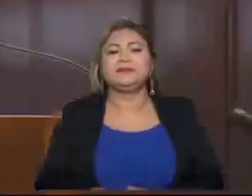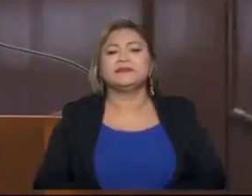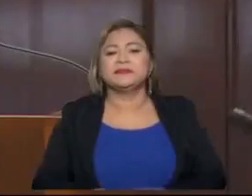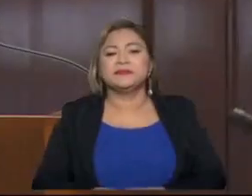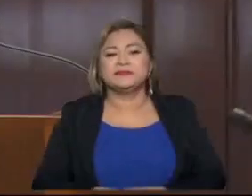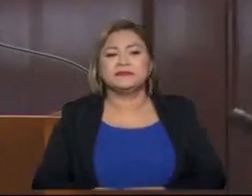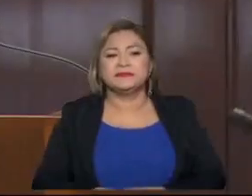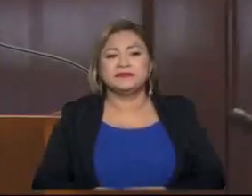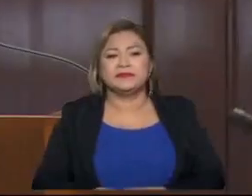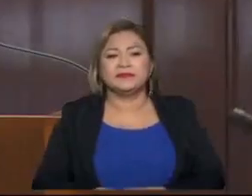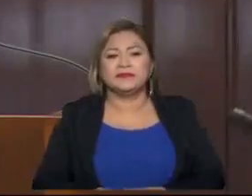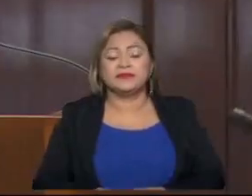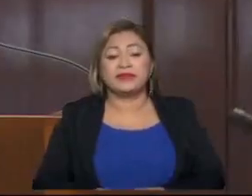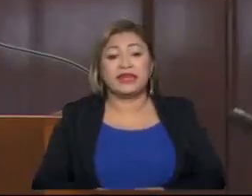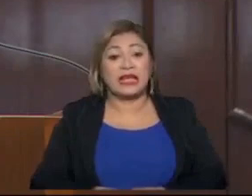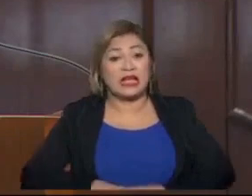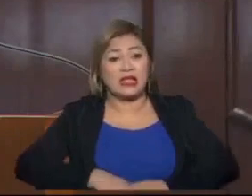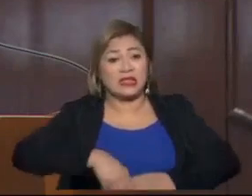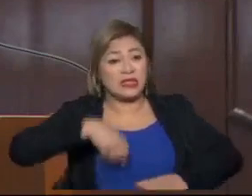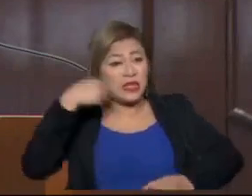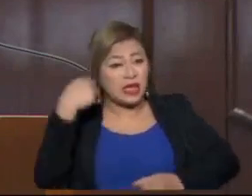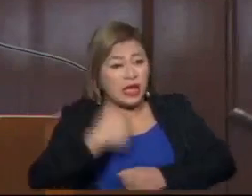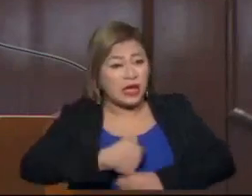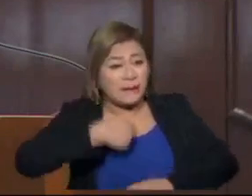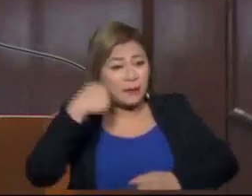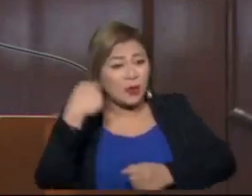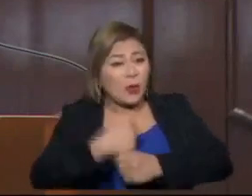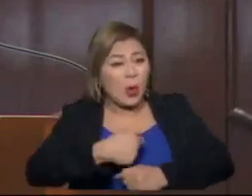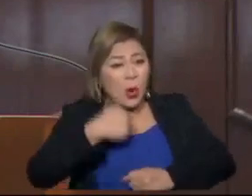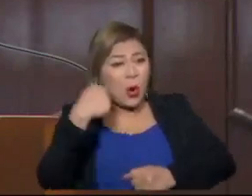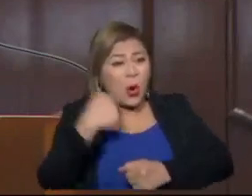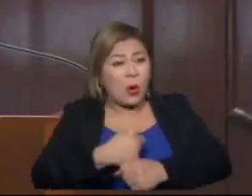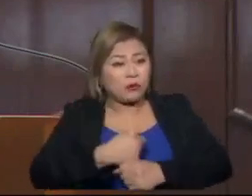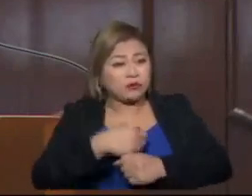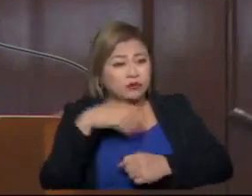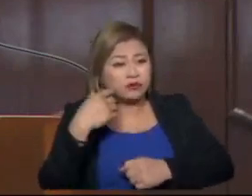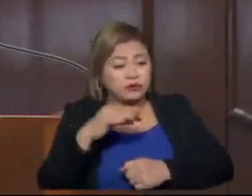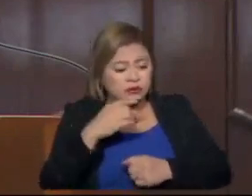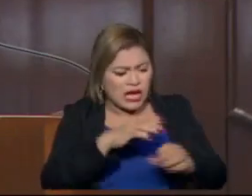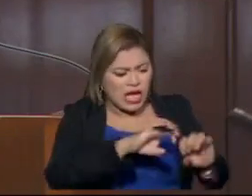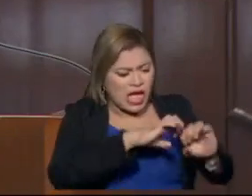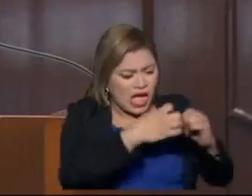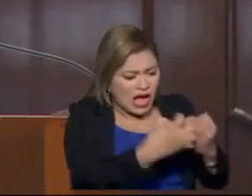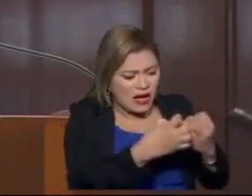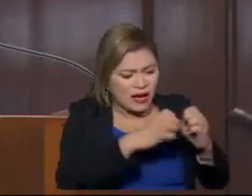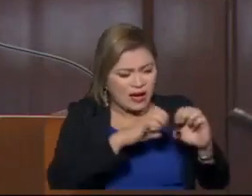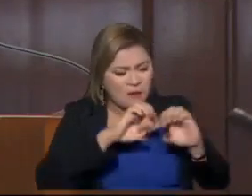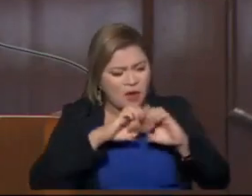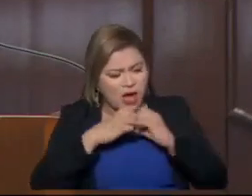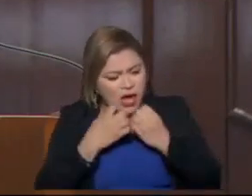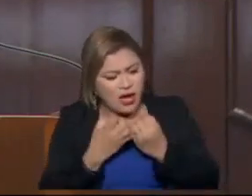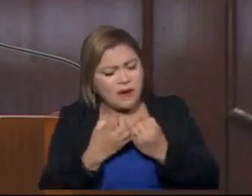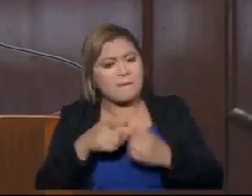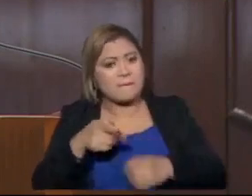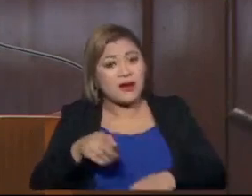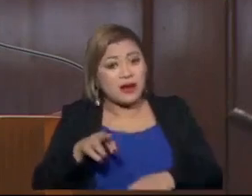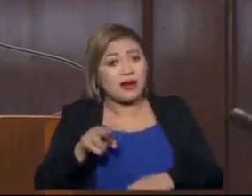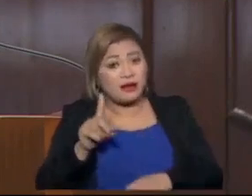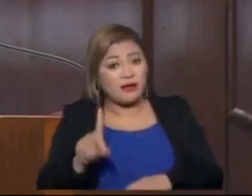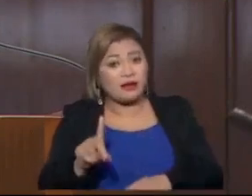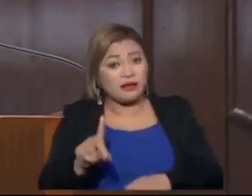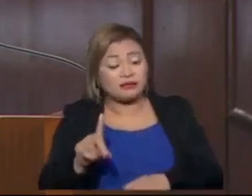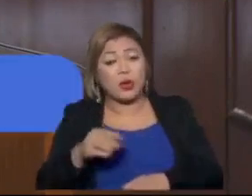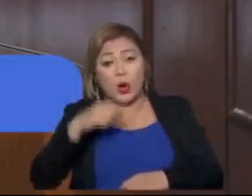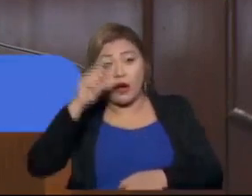Es un trabajo en equipo, que involucra a